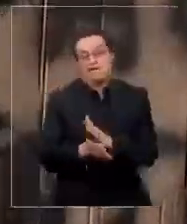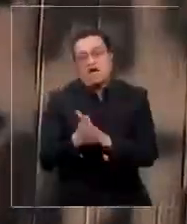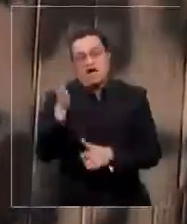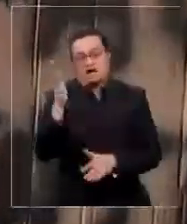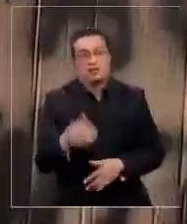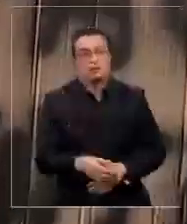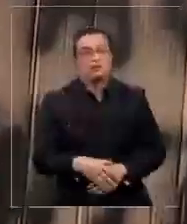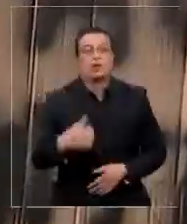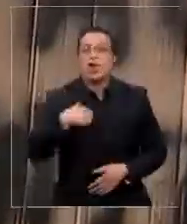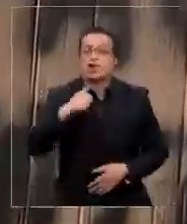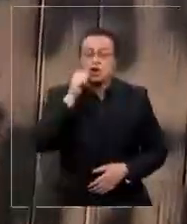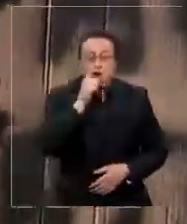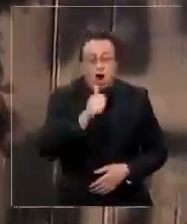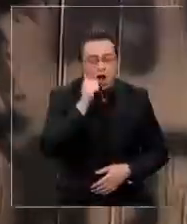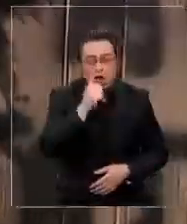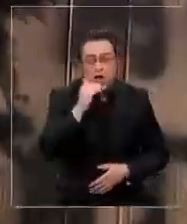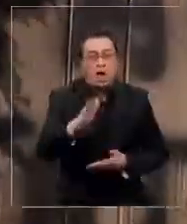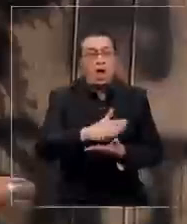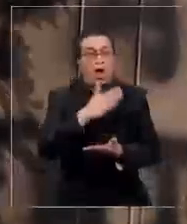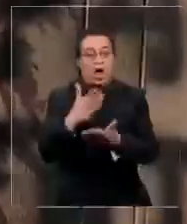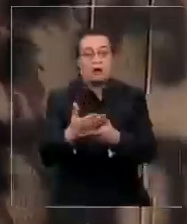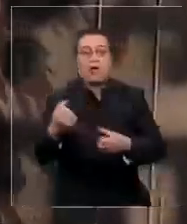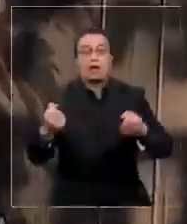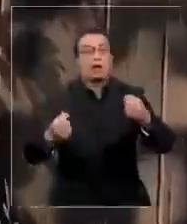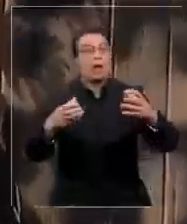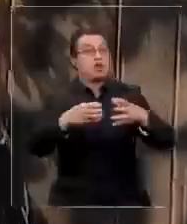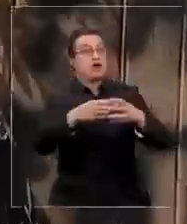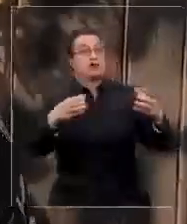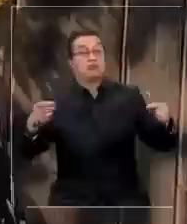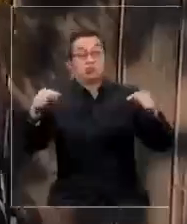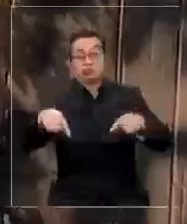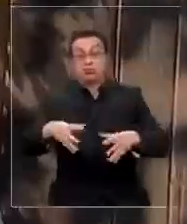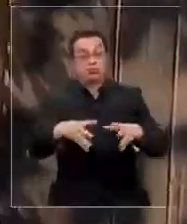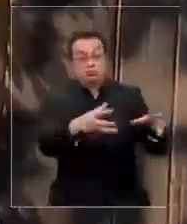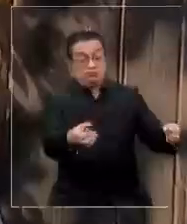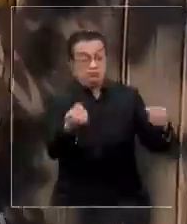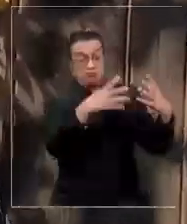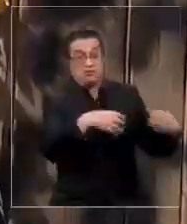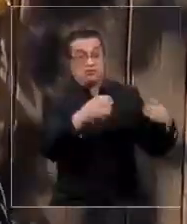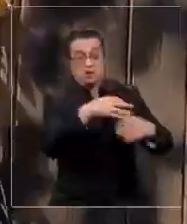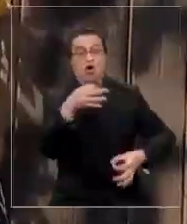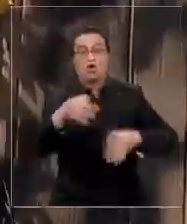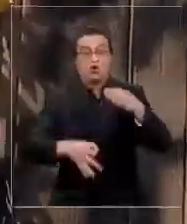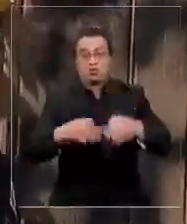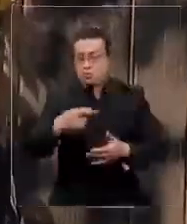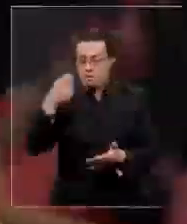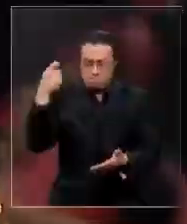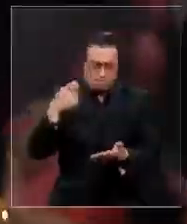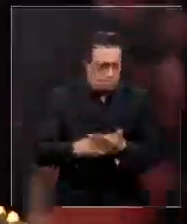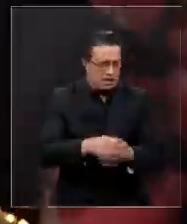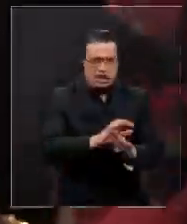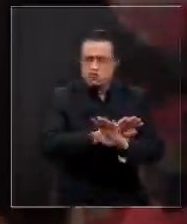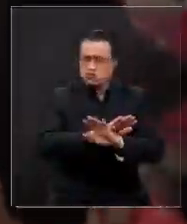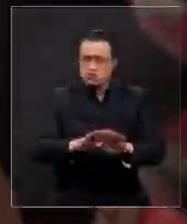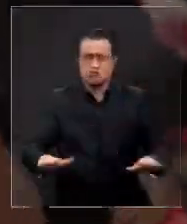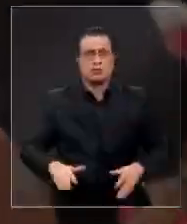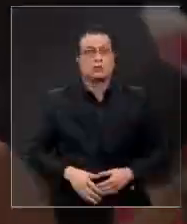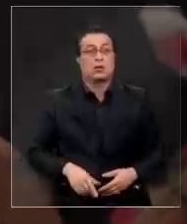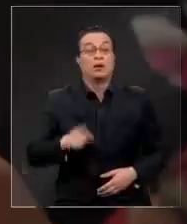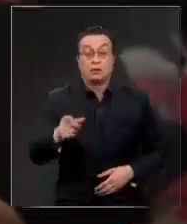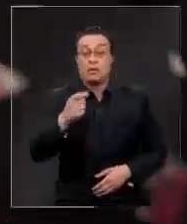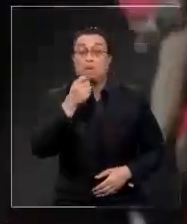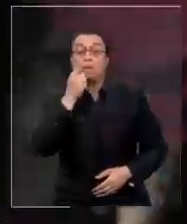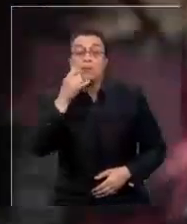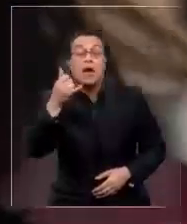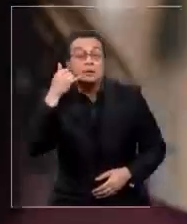voy a hacer todos los días hasta cuando vean que tener camión aquí saque sus cosas y después voy a seguir con el juicio hasta que me pague todo así decidimos llamar al